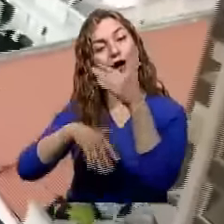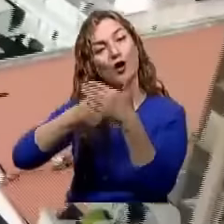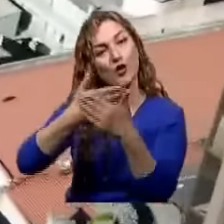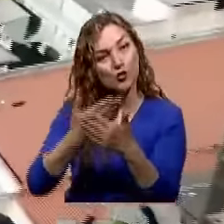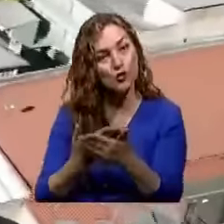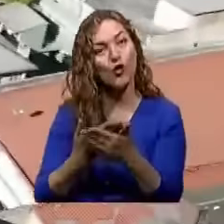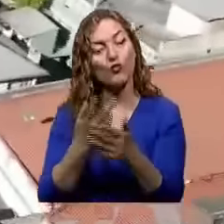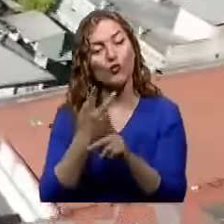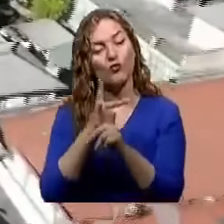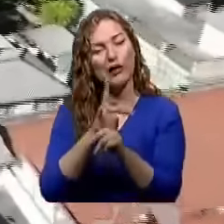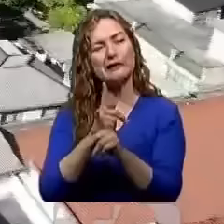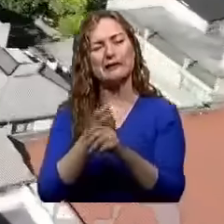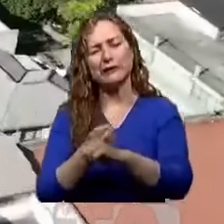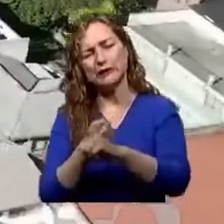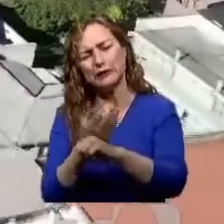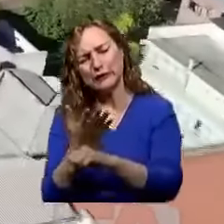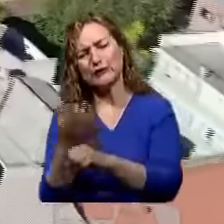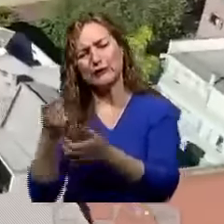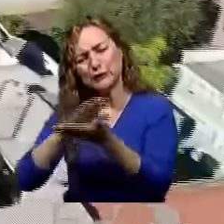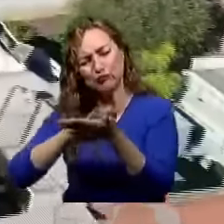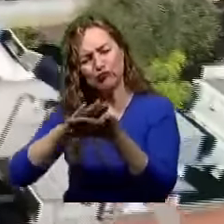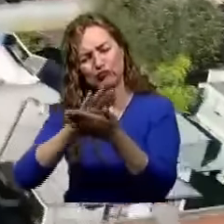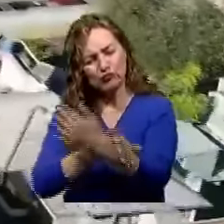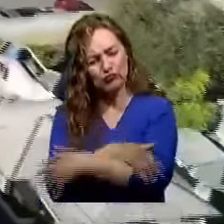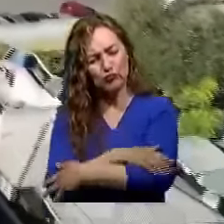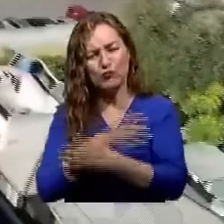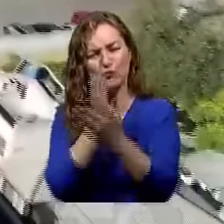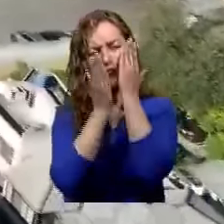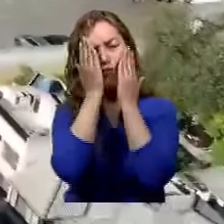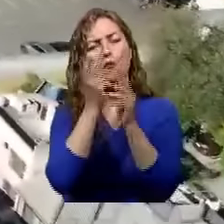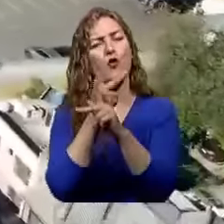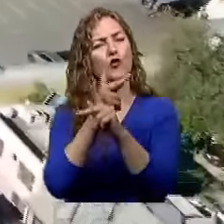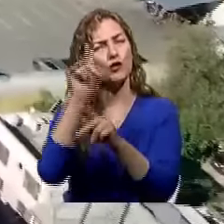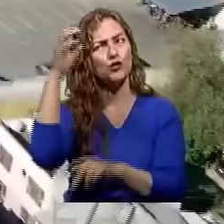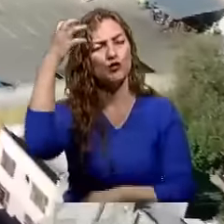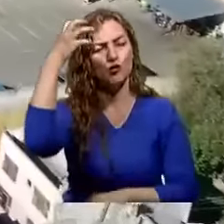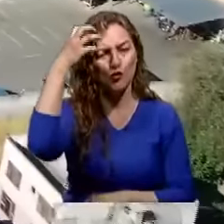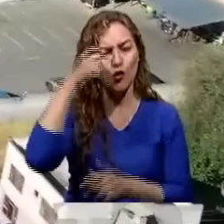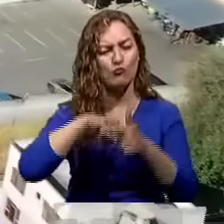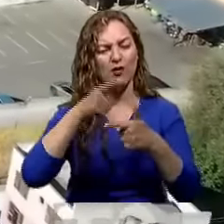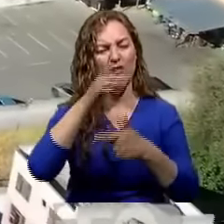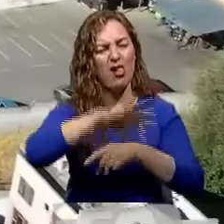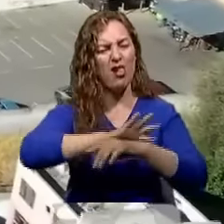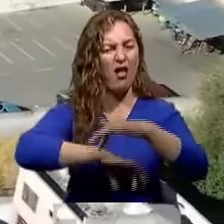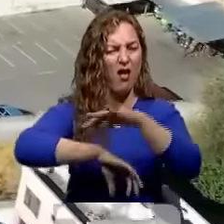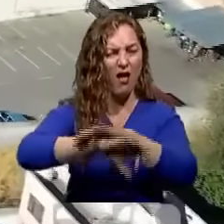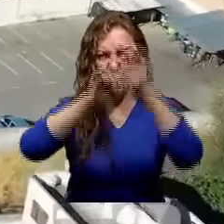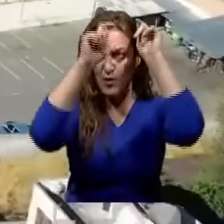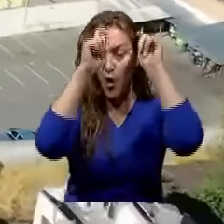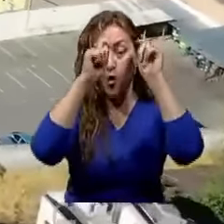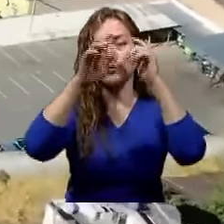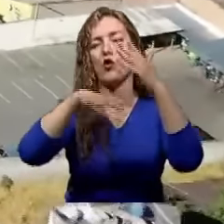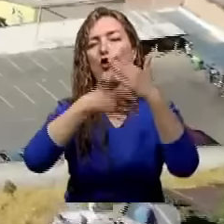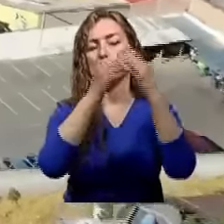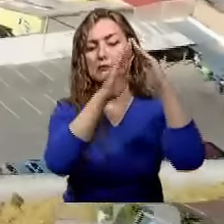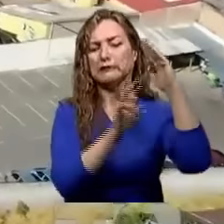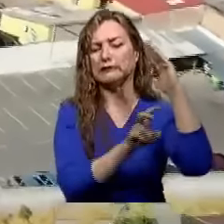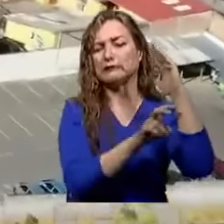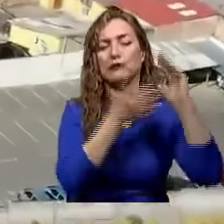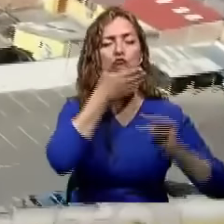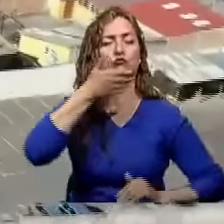que hemos mantenido durante estos días de alta radiación y sobre todo de temperaturas altas, pero además decirles